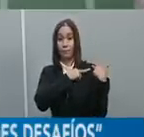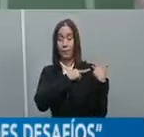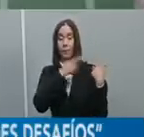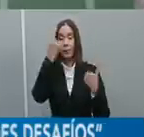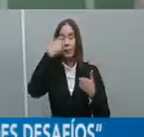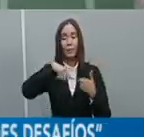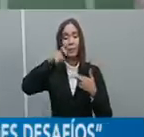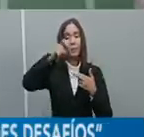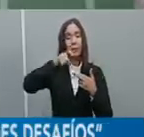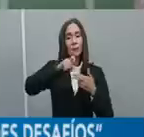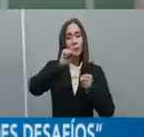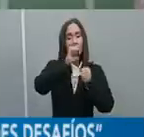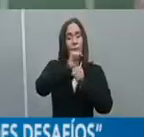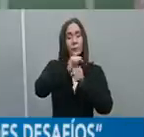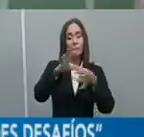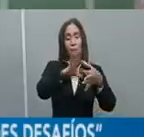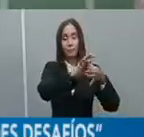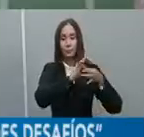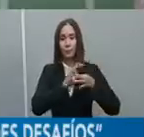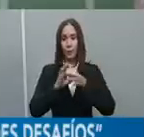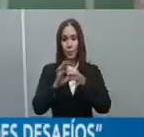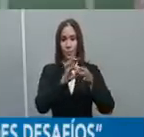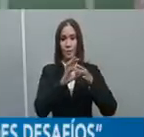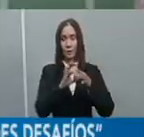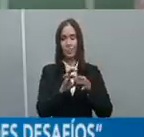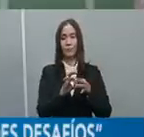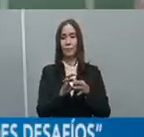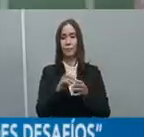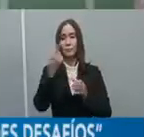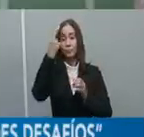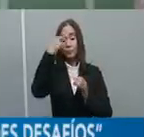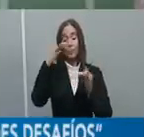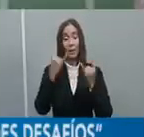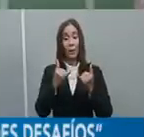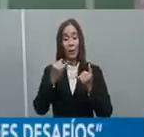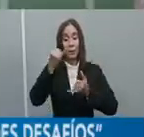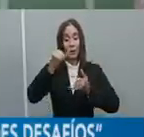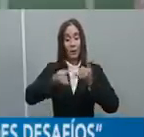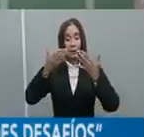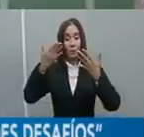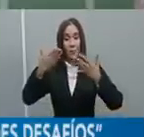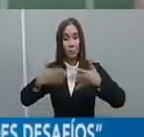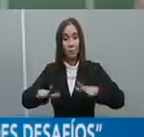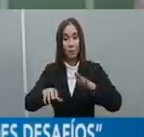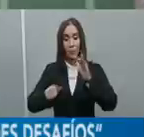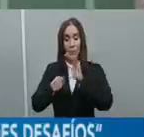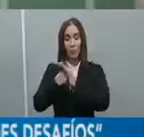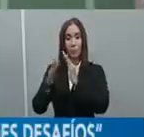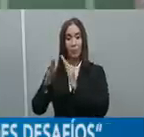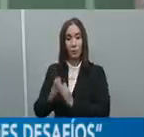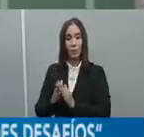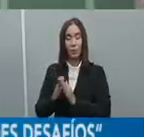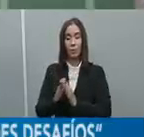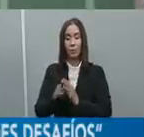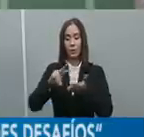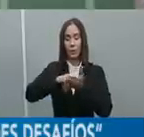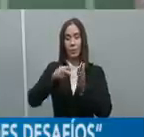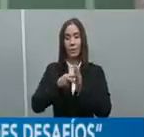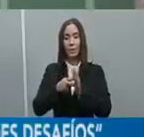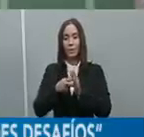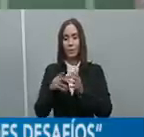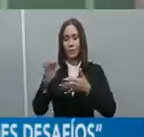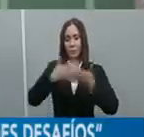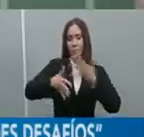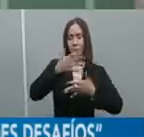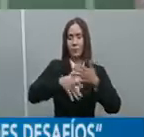nunca para que la reducción de las restricciones no se transforme en una segunda oleada de contagios. En este sentido, desde